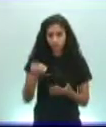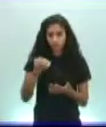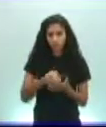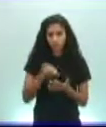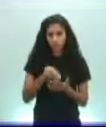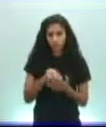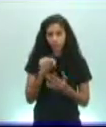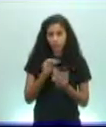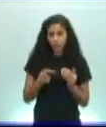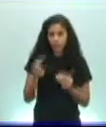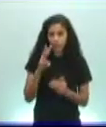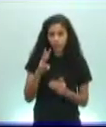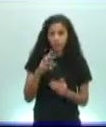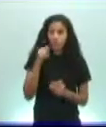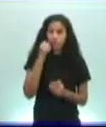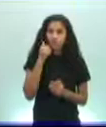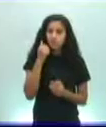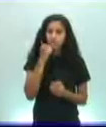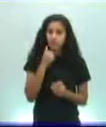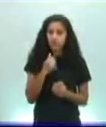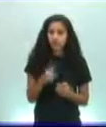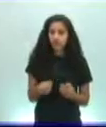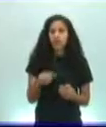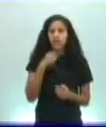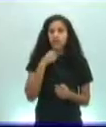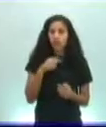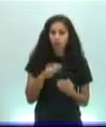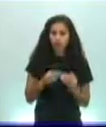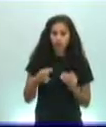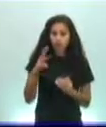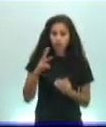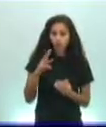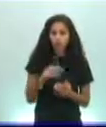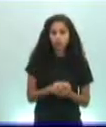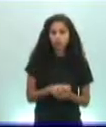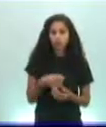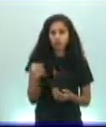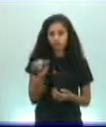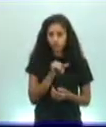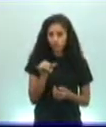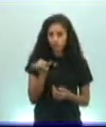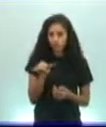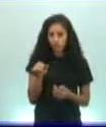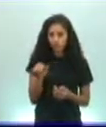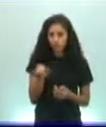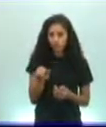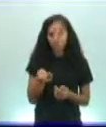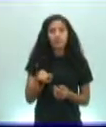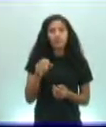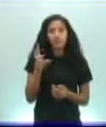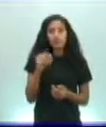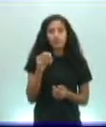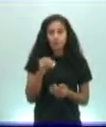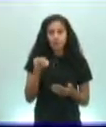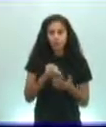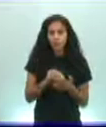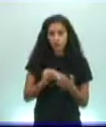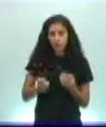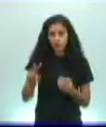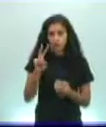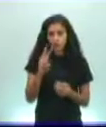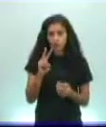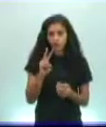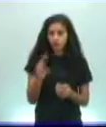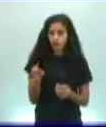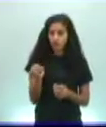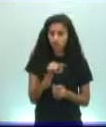al cubo no es más que la raíz cúbica, al igual que la operación inversa de elevar al cuadrado es